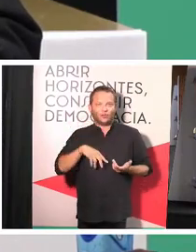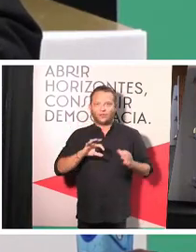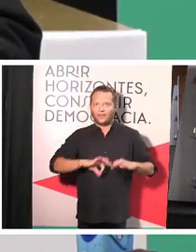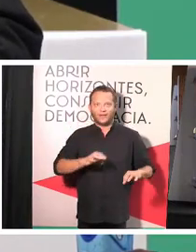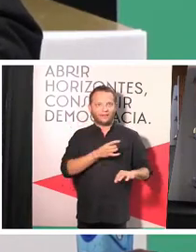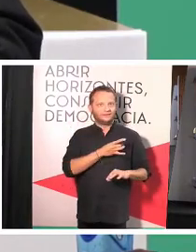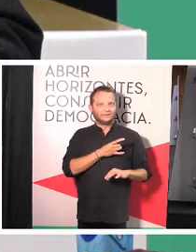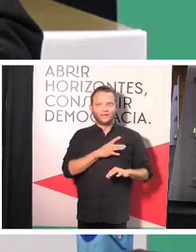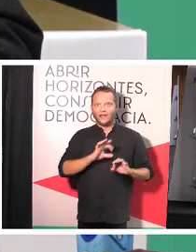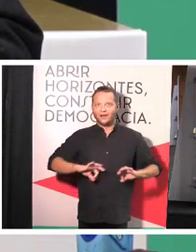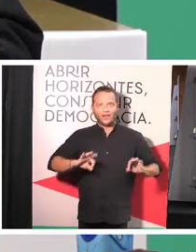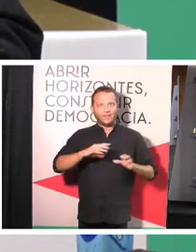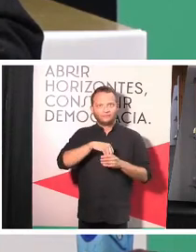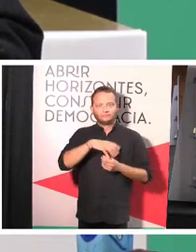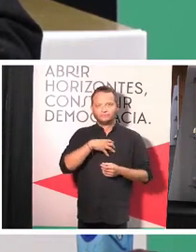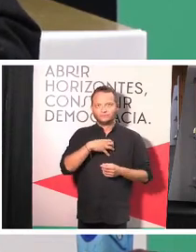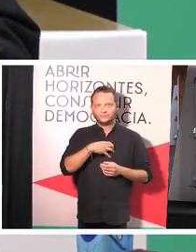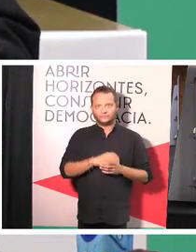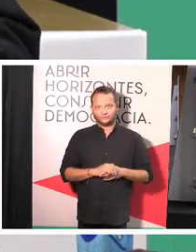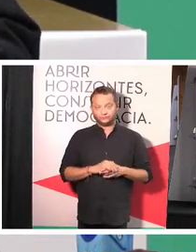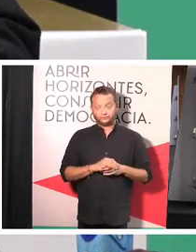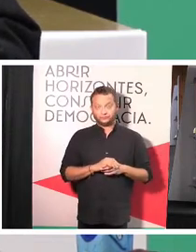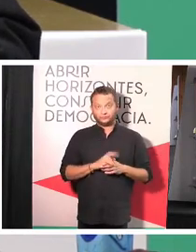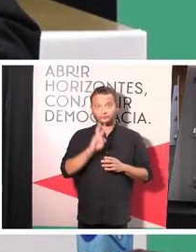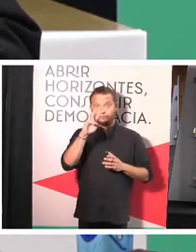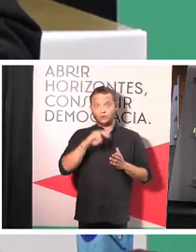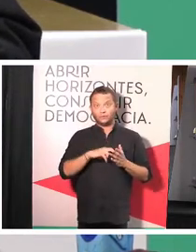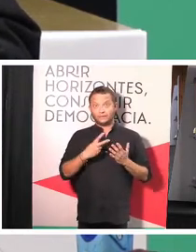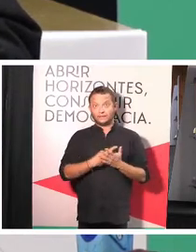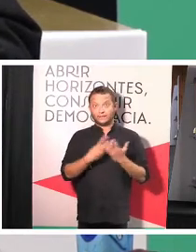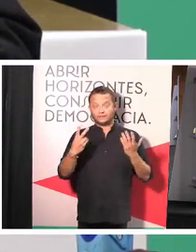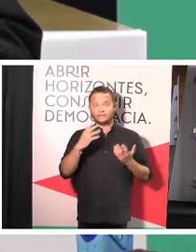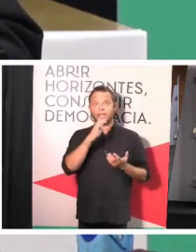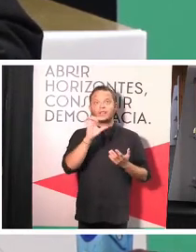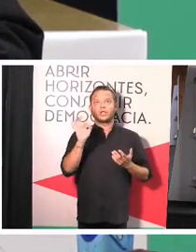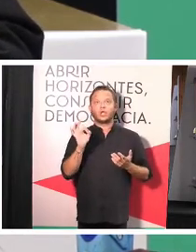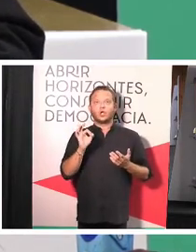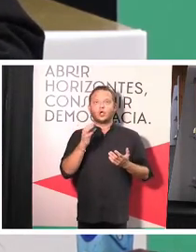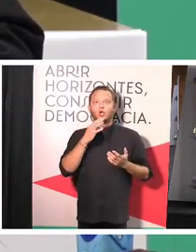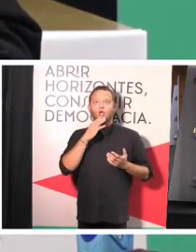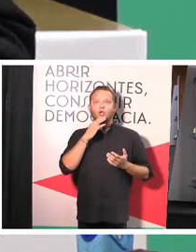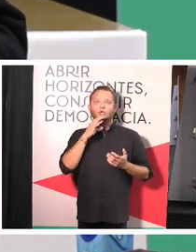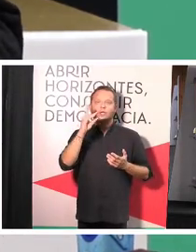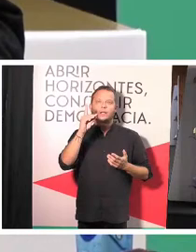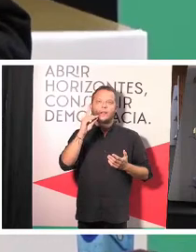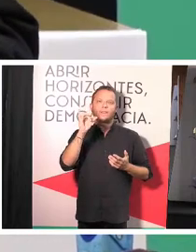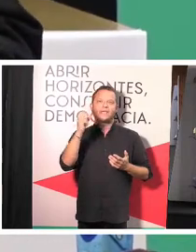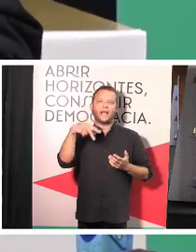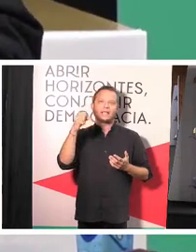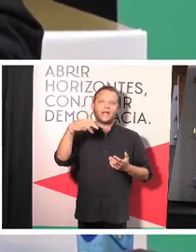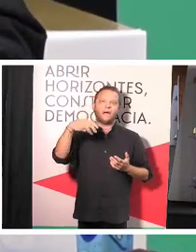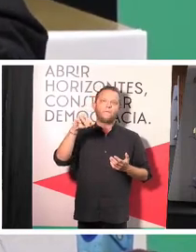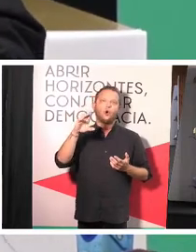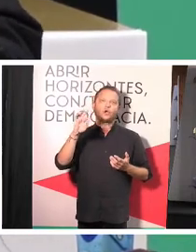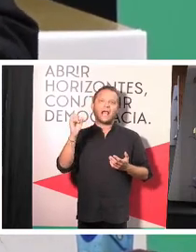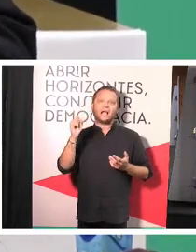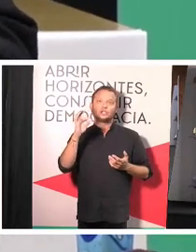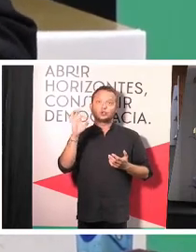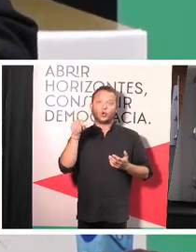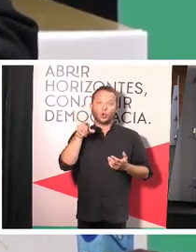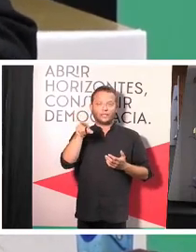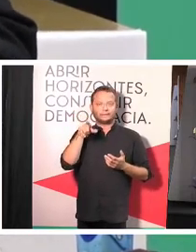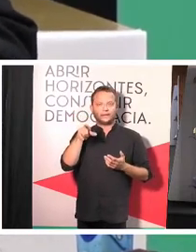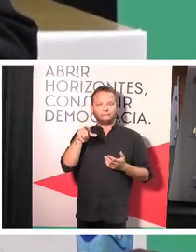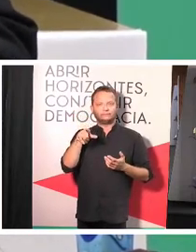reconocida. Para entonces, en 2017, la CEO de Deliveroo era Diana Morato, que se niega a